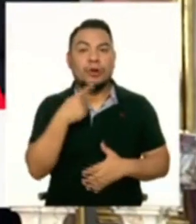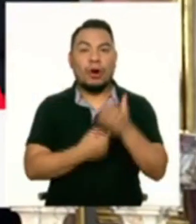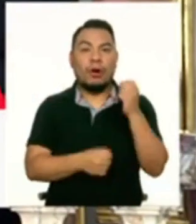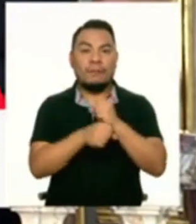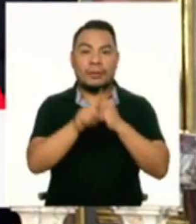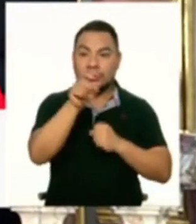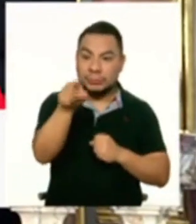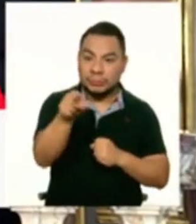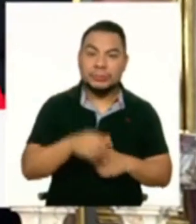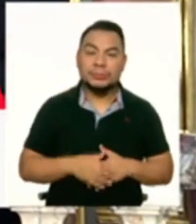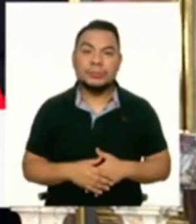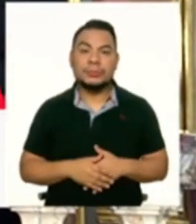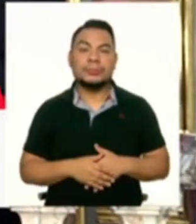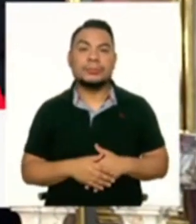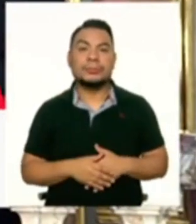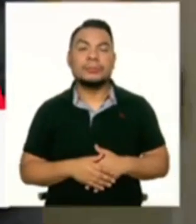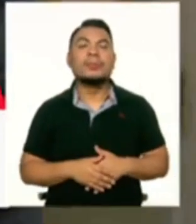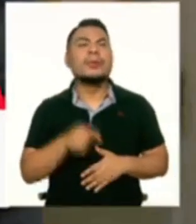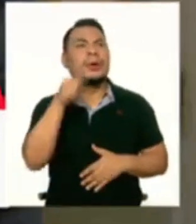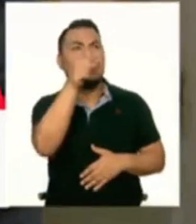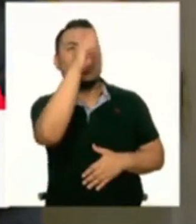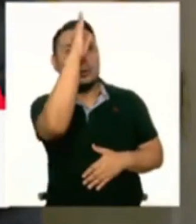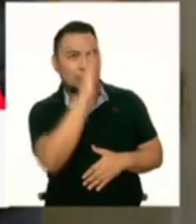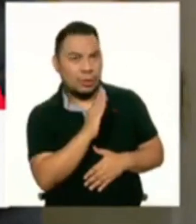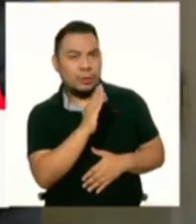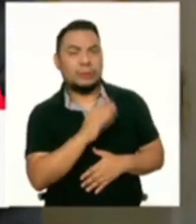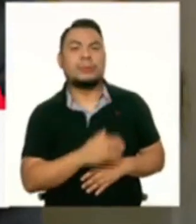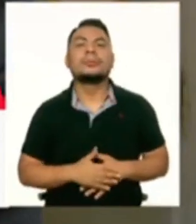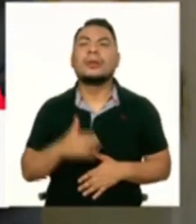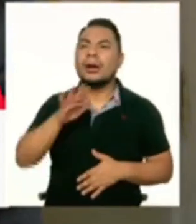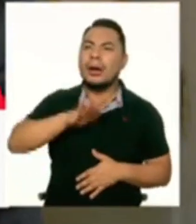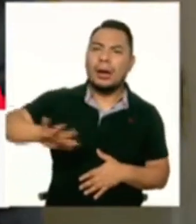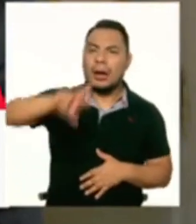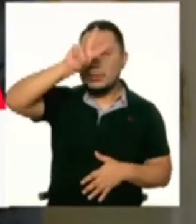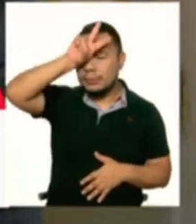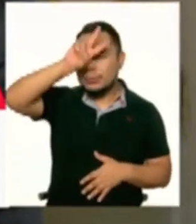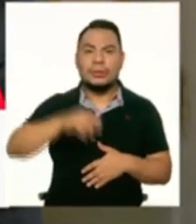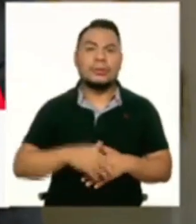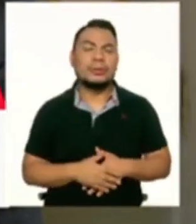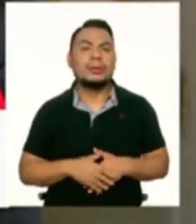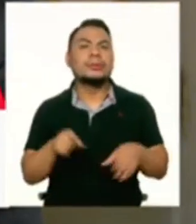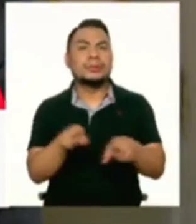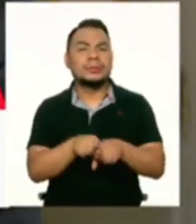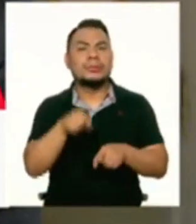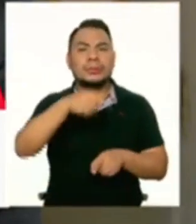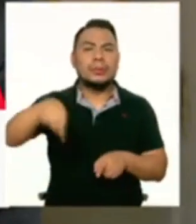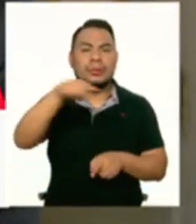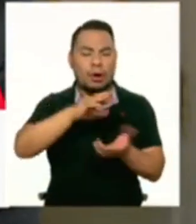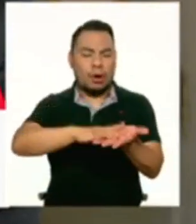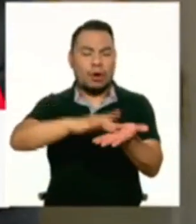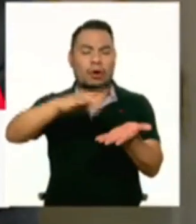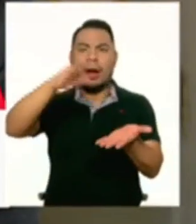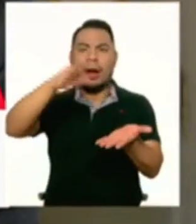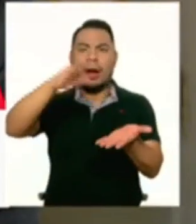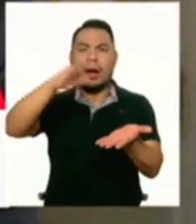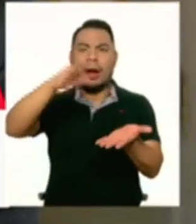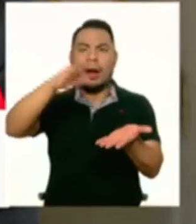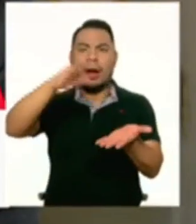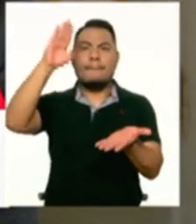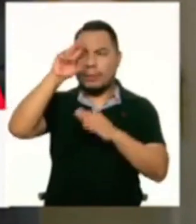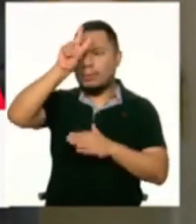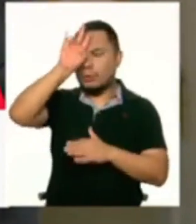confío. Por Dios, por el Perú y por la gloriosa Policía Nacional del